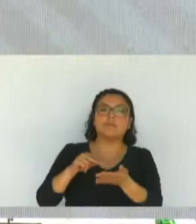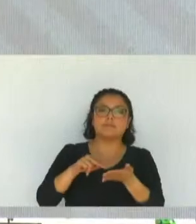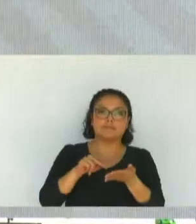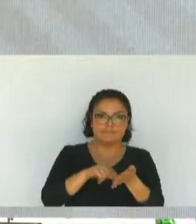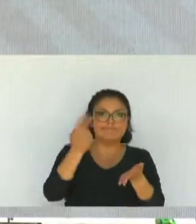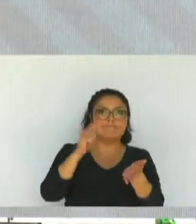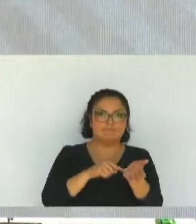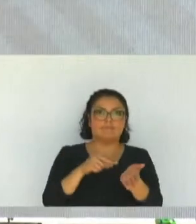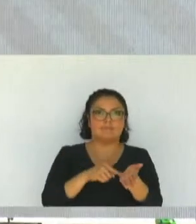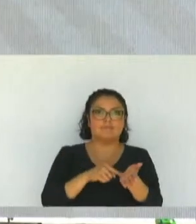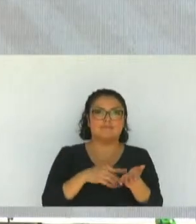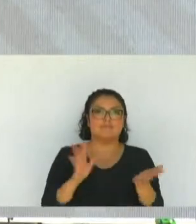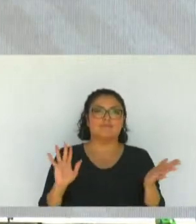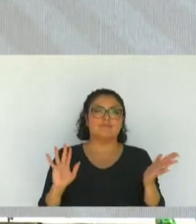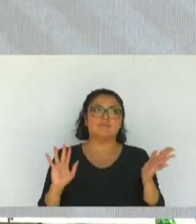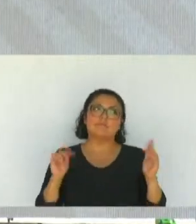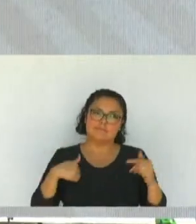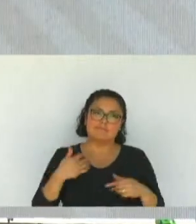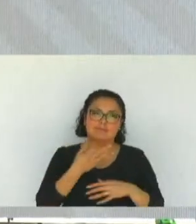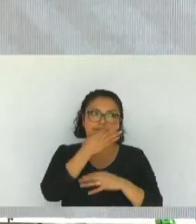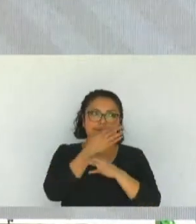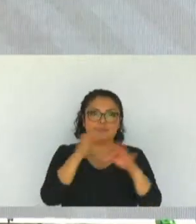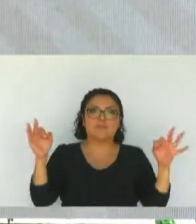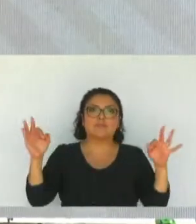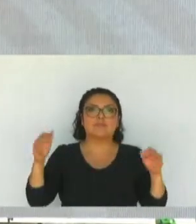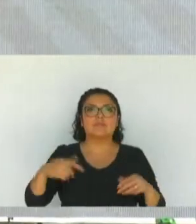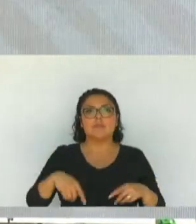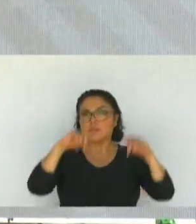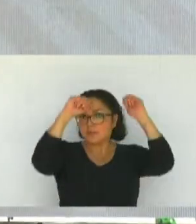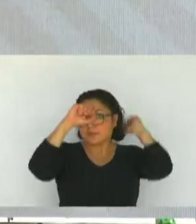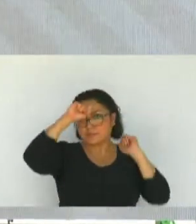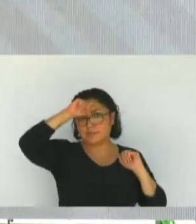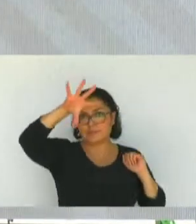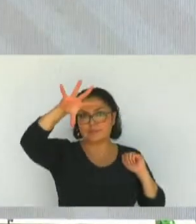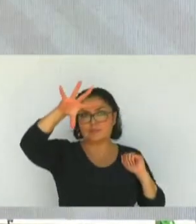aquí, la minería, el sector minero,